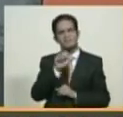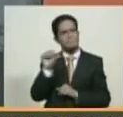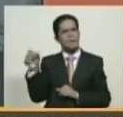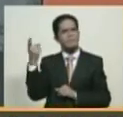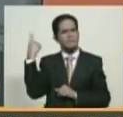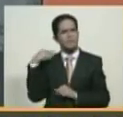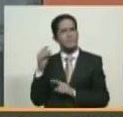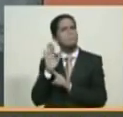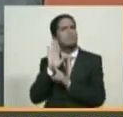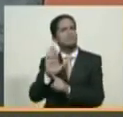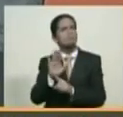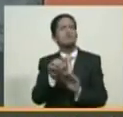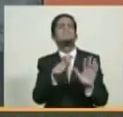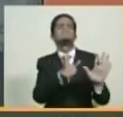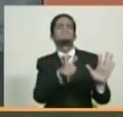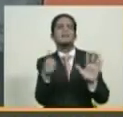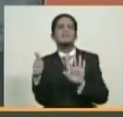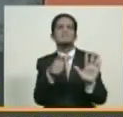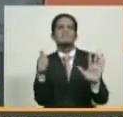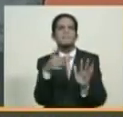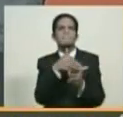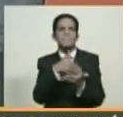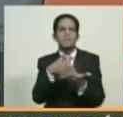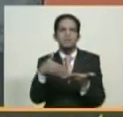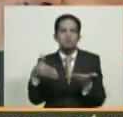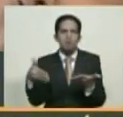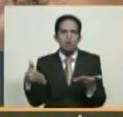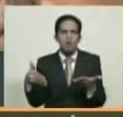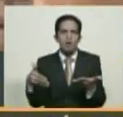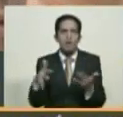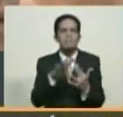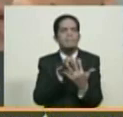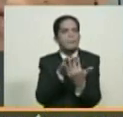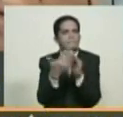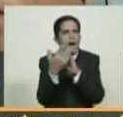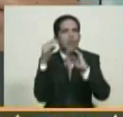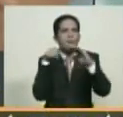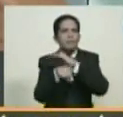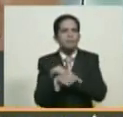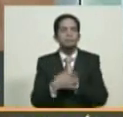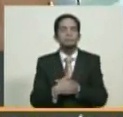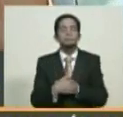de los 66 millones de consultas de Barrio Adentro en un año,